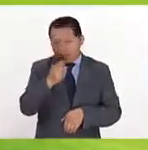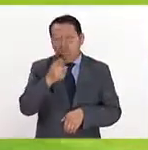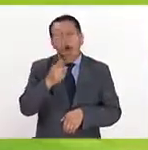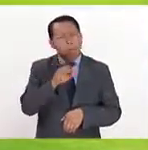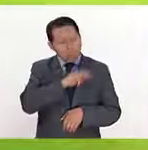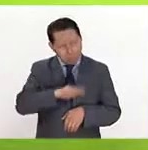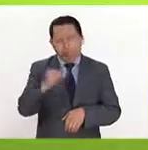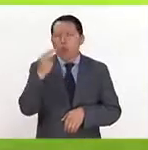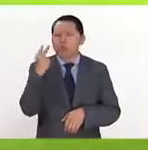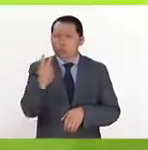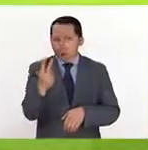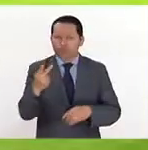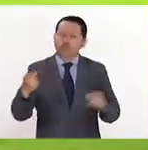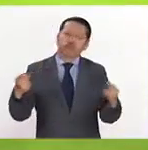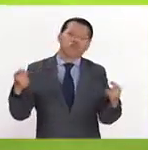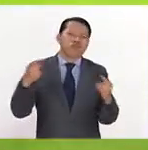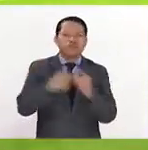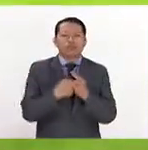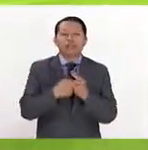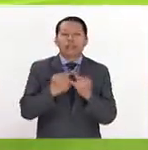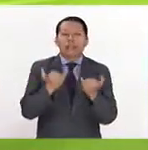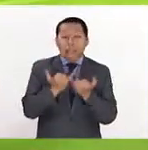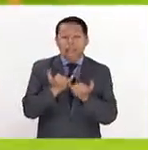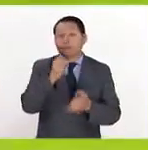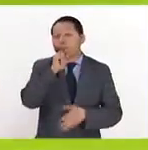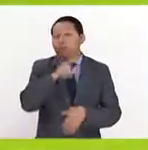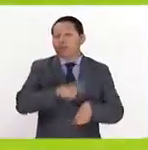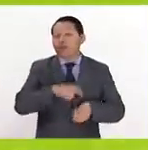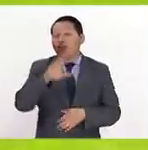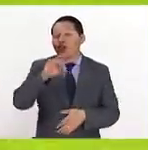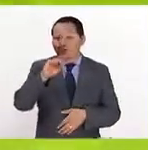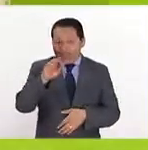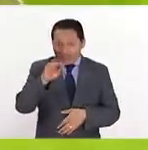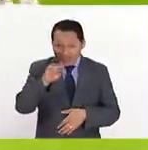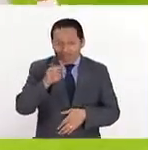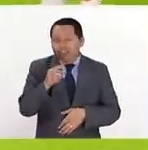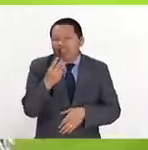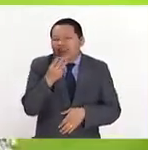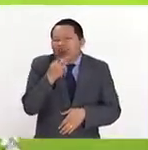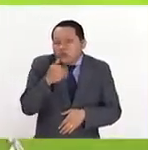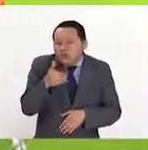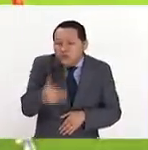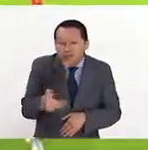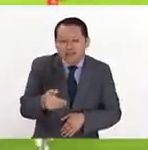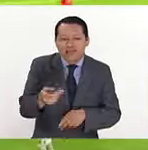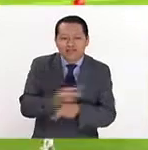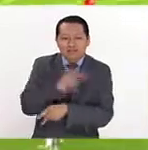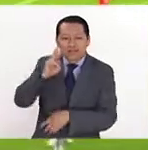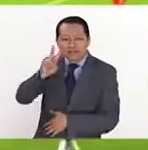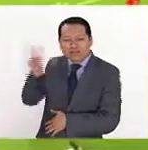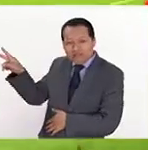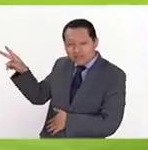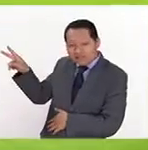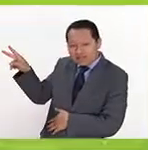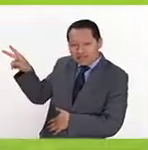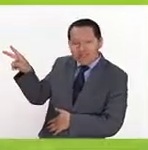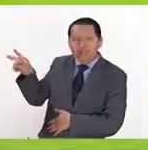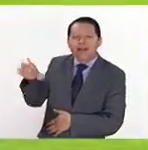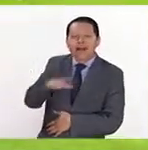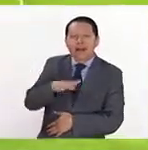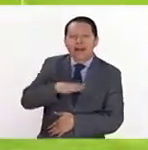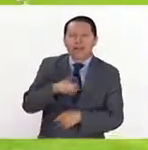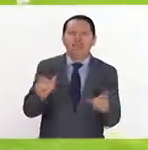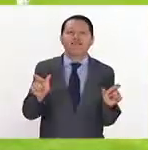no? Doblete. ¿Y por qué no? Sí, al 90, 3 minutos más tarde, vean nada más la deficiencia en